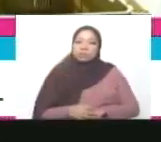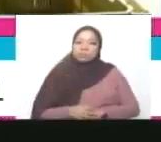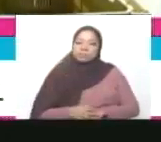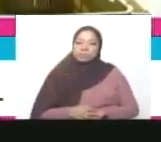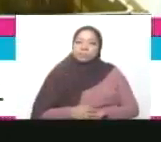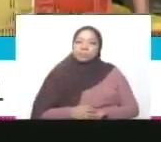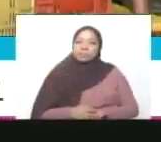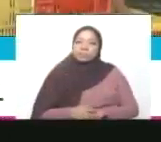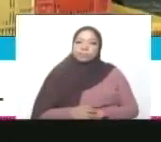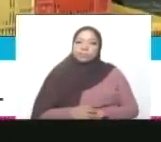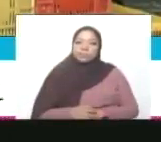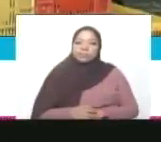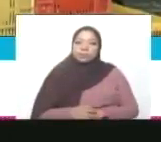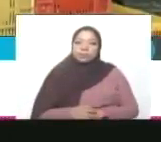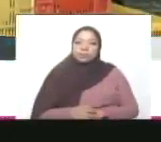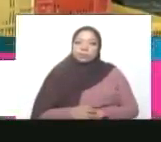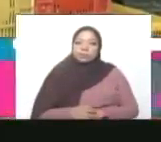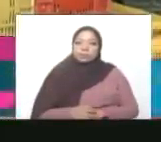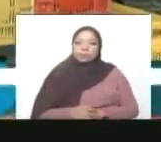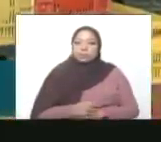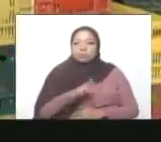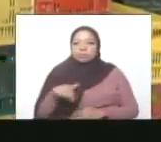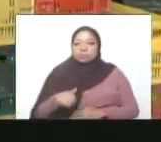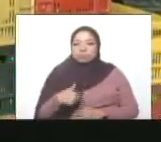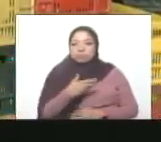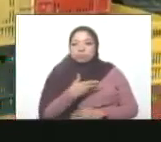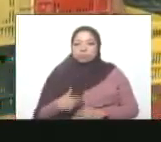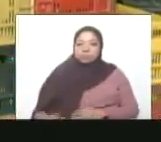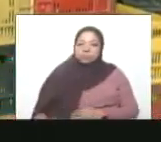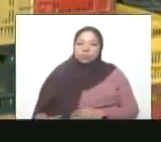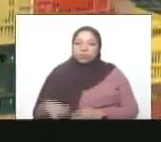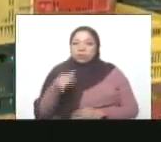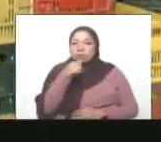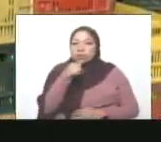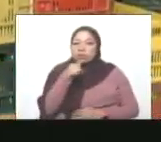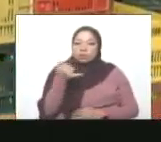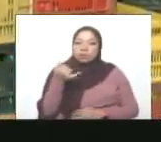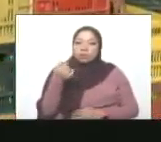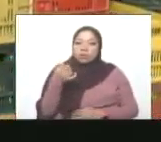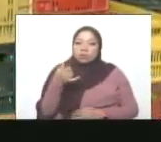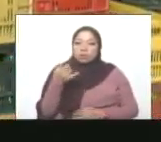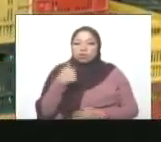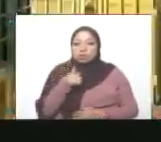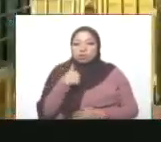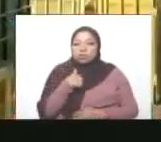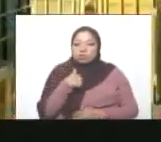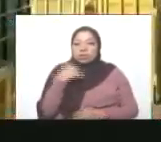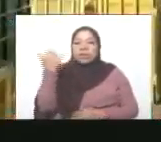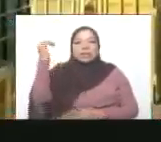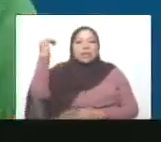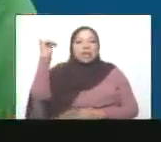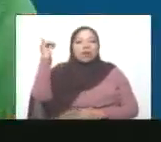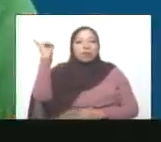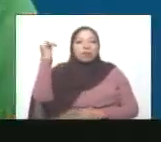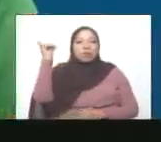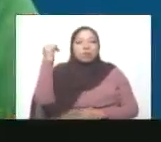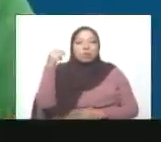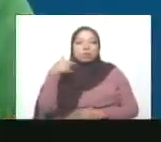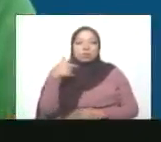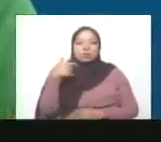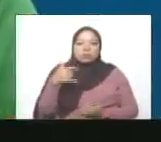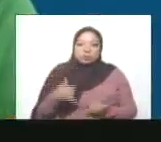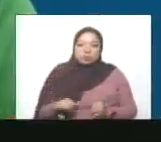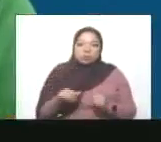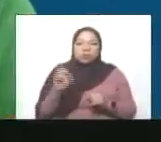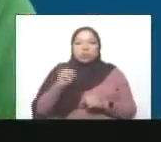Sí, bueno, presidente. ¿De dónde eres tú, Mahuel? De Yumare. Yaracuy. De Yumare, Manuel tierra Manuel,